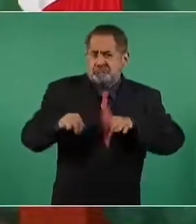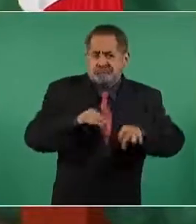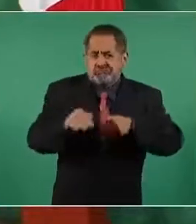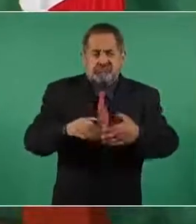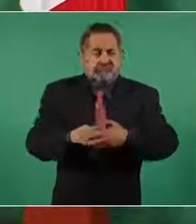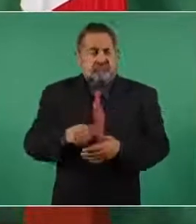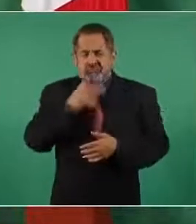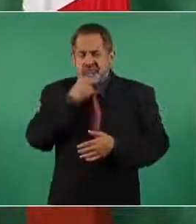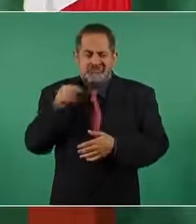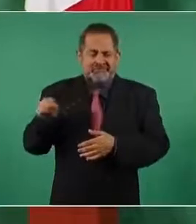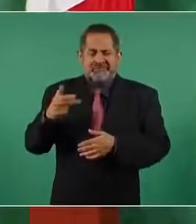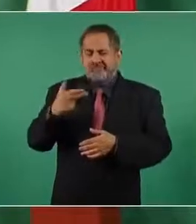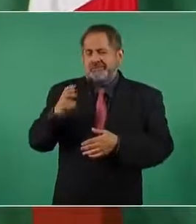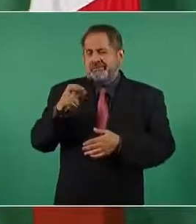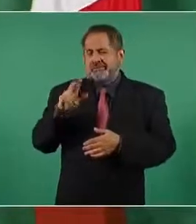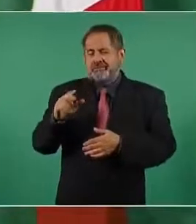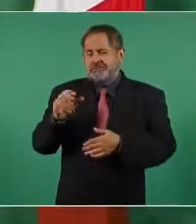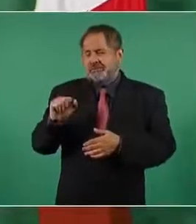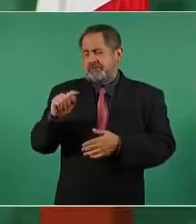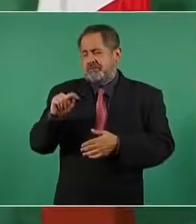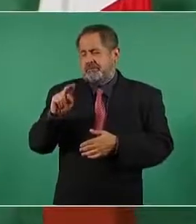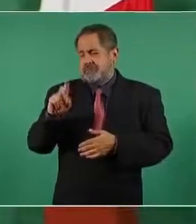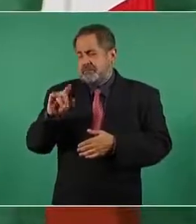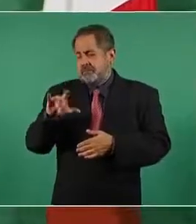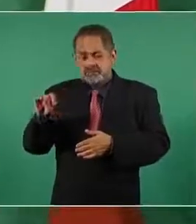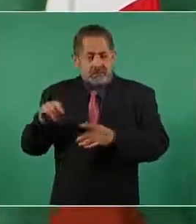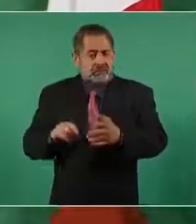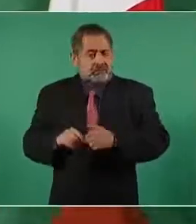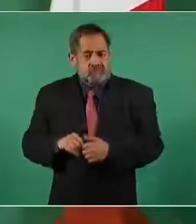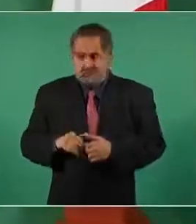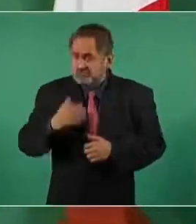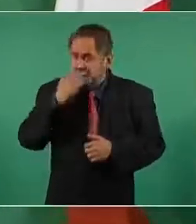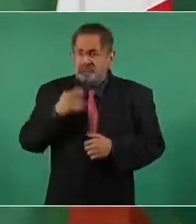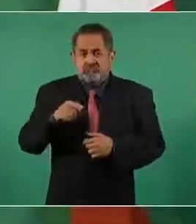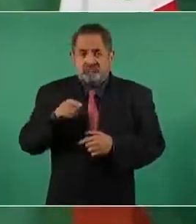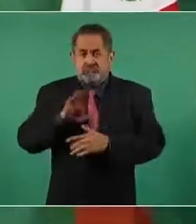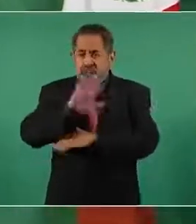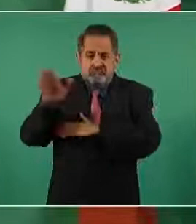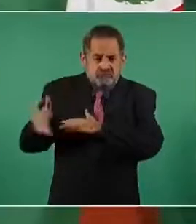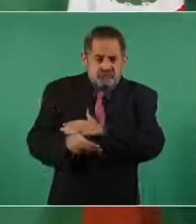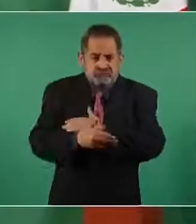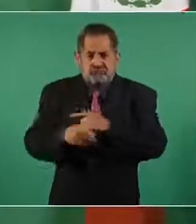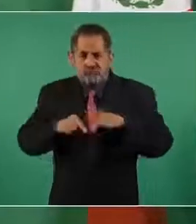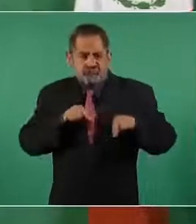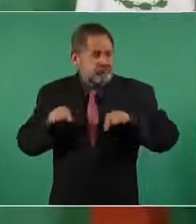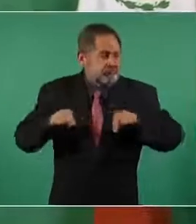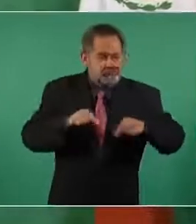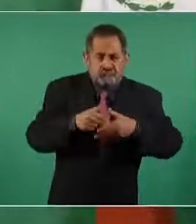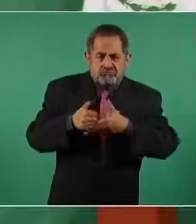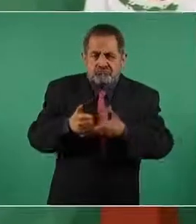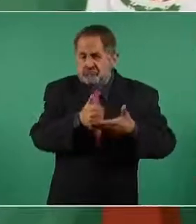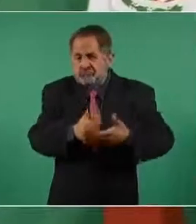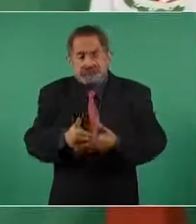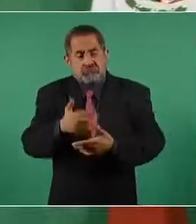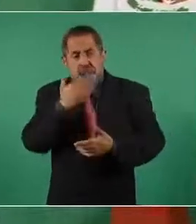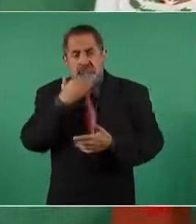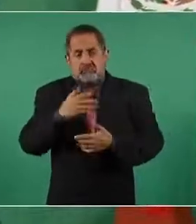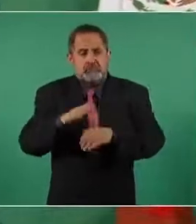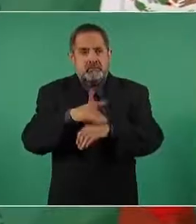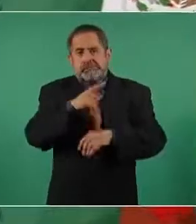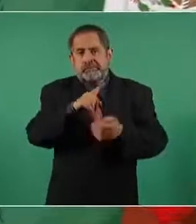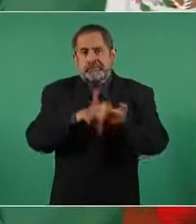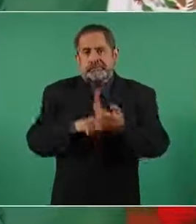Héctor Astudillo. Y estuvo toda la noche porque hubieron